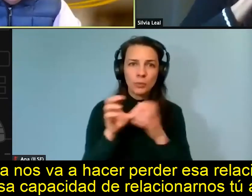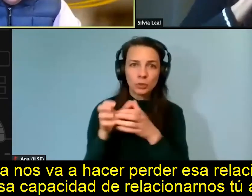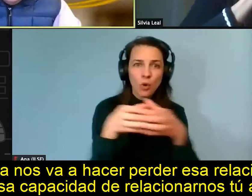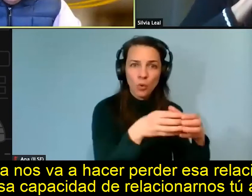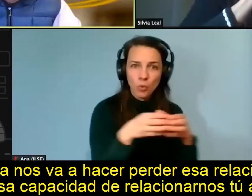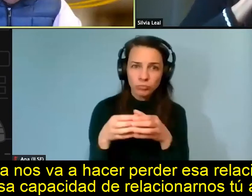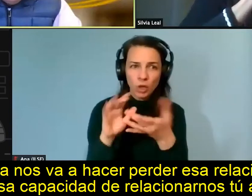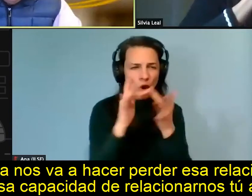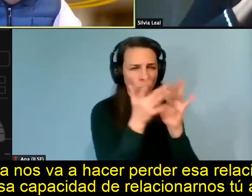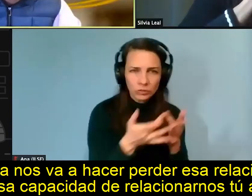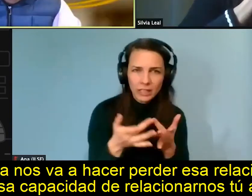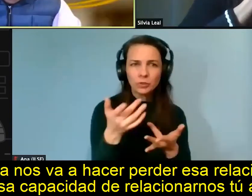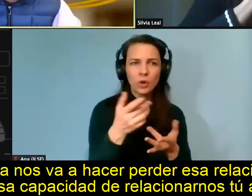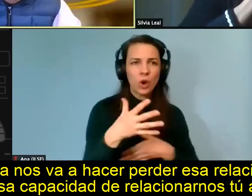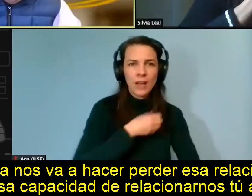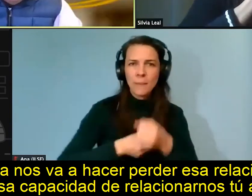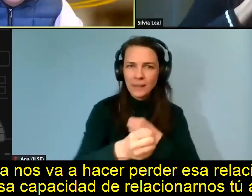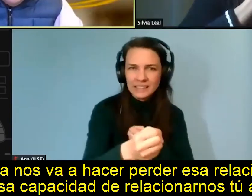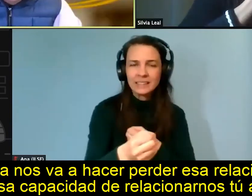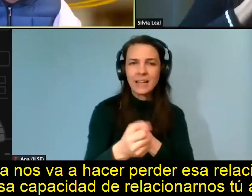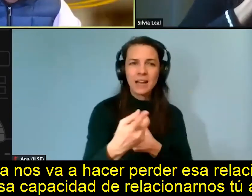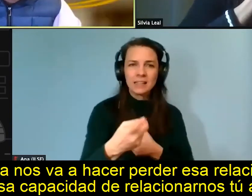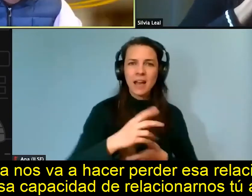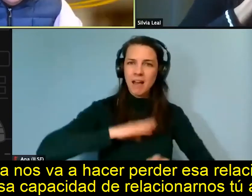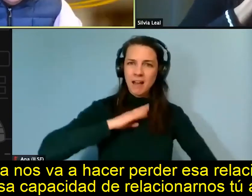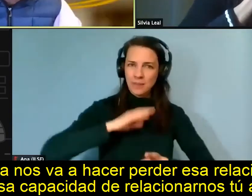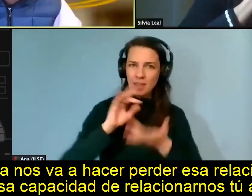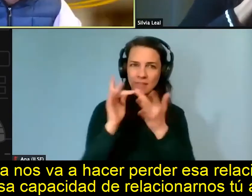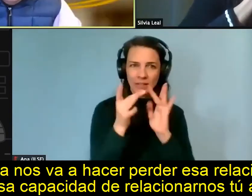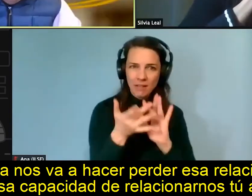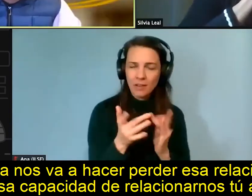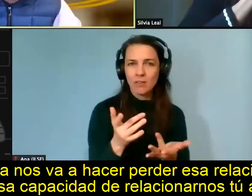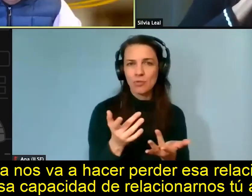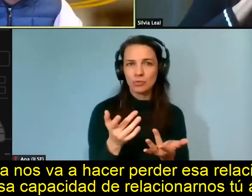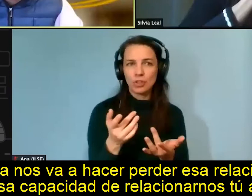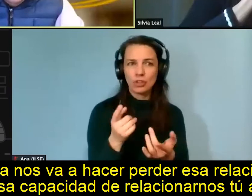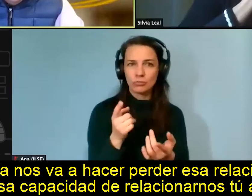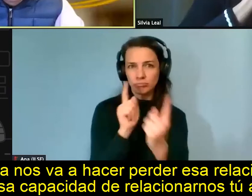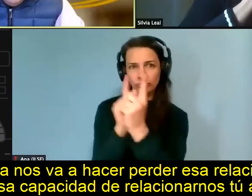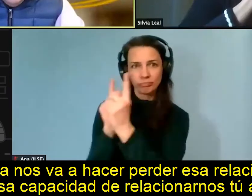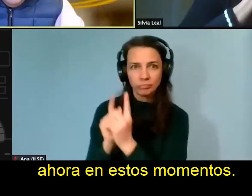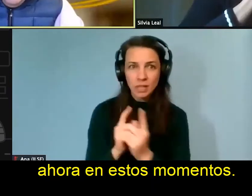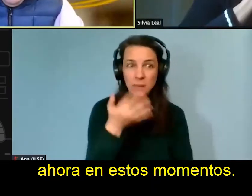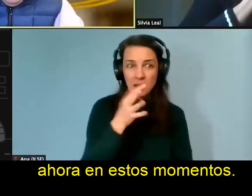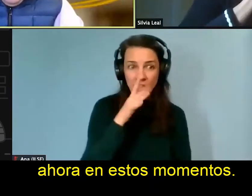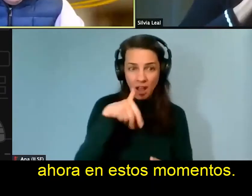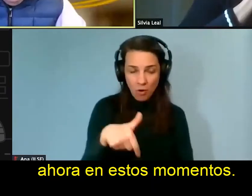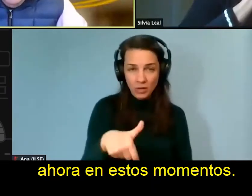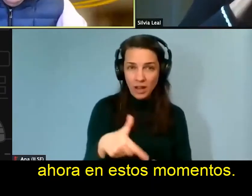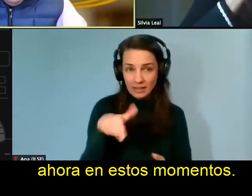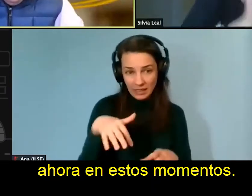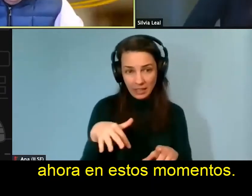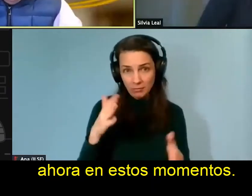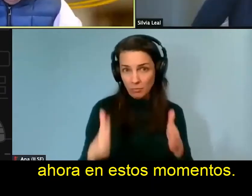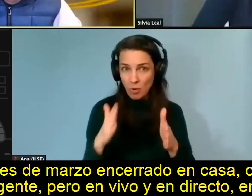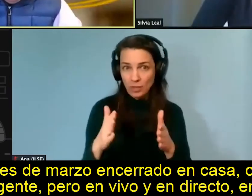interpersonal, esa empatía, esa capacidad de relacionarnos tú a tú, y mucho más ahora en estos